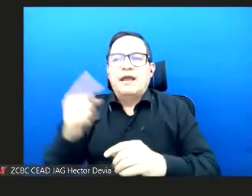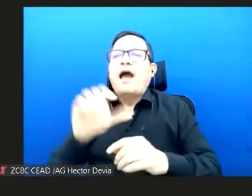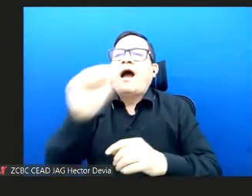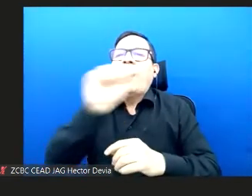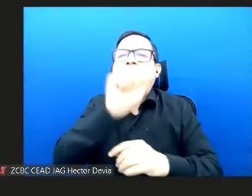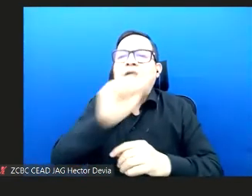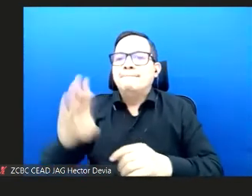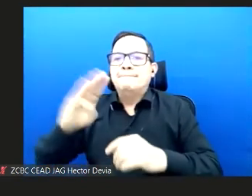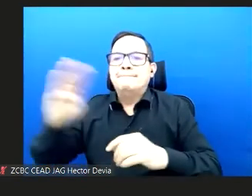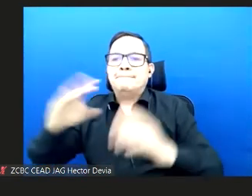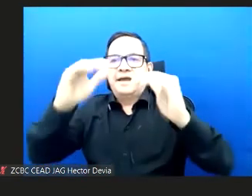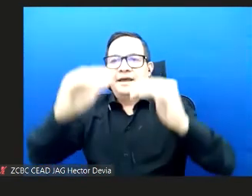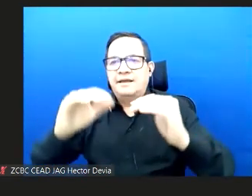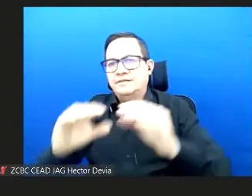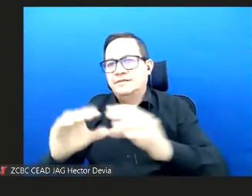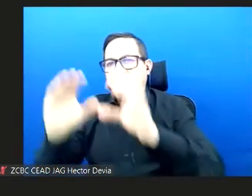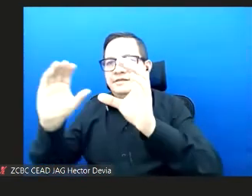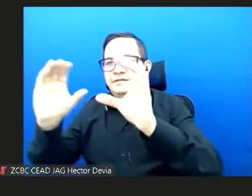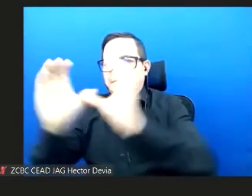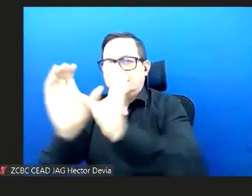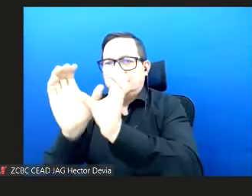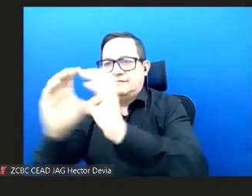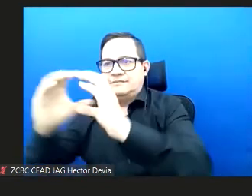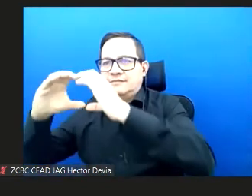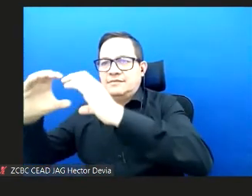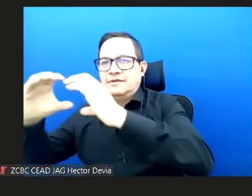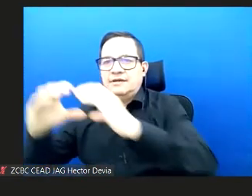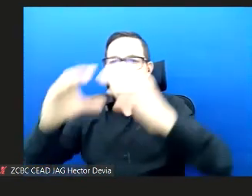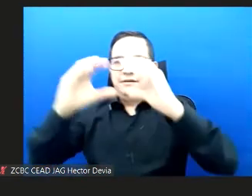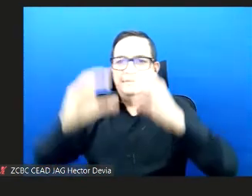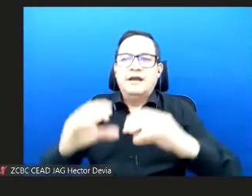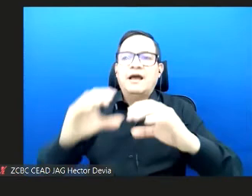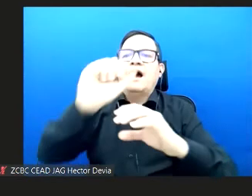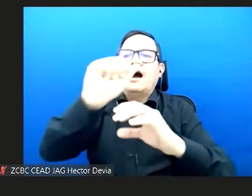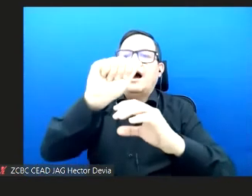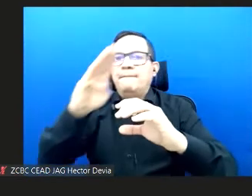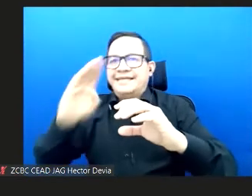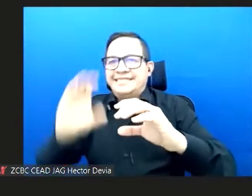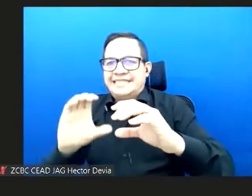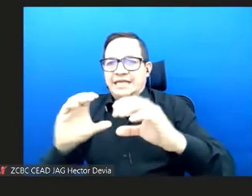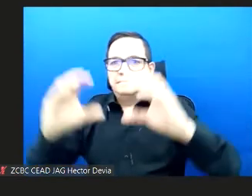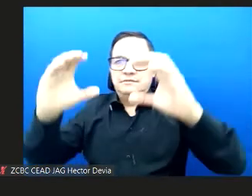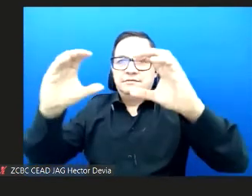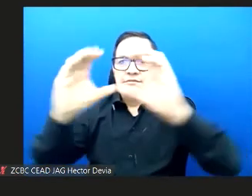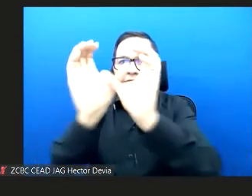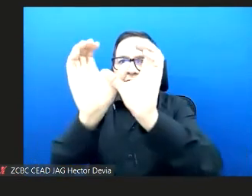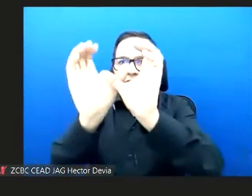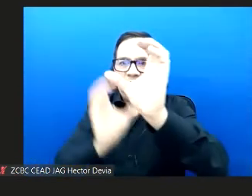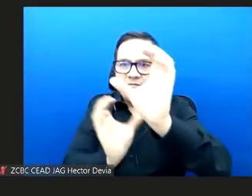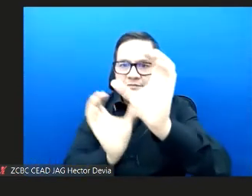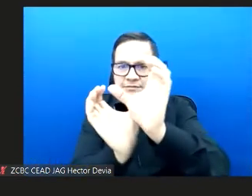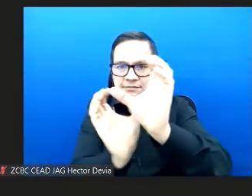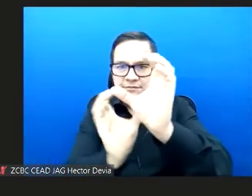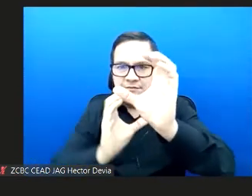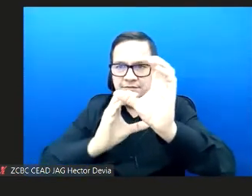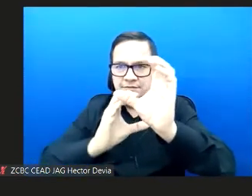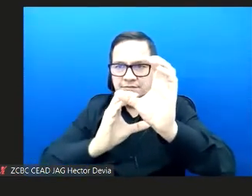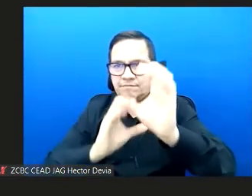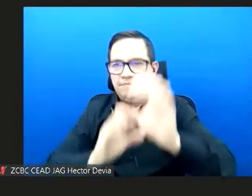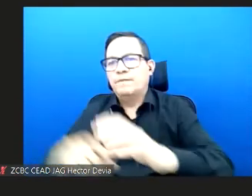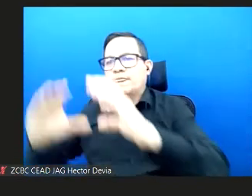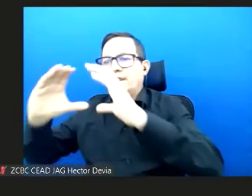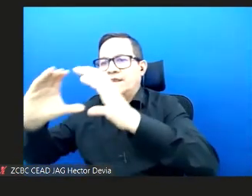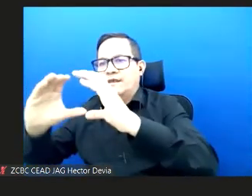parte inferior pues ya tenemos A, B, C, ¿sí? Que son ya diferentes tipos